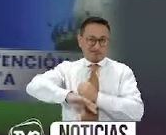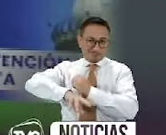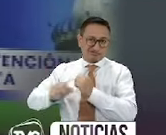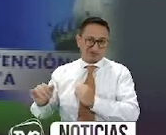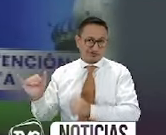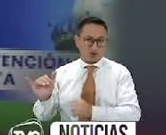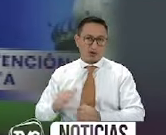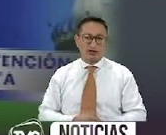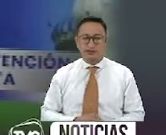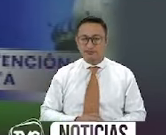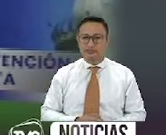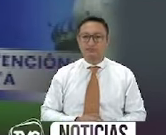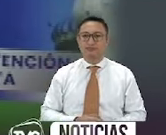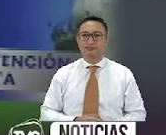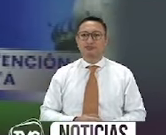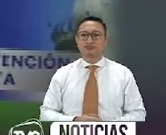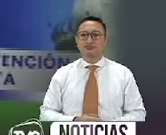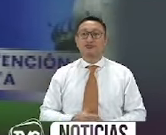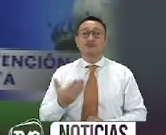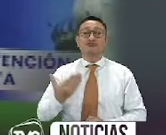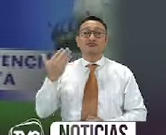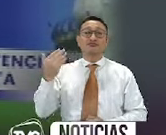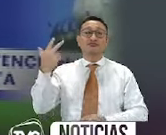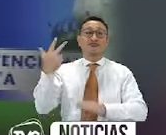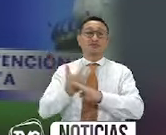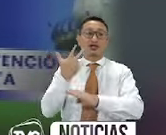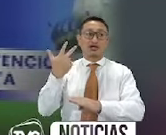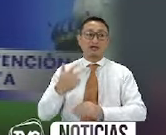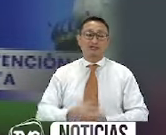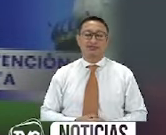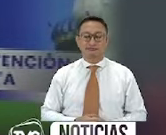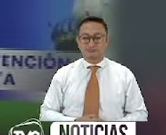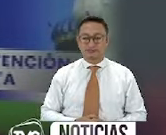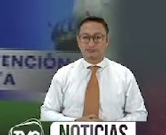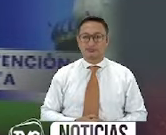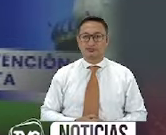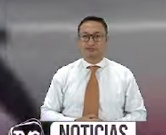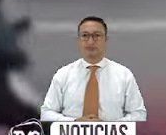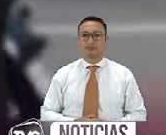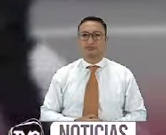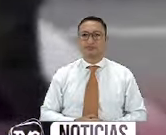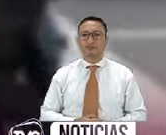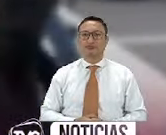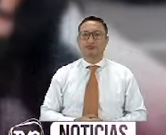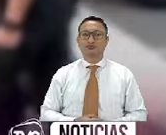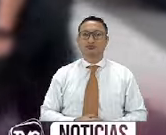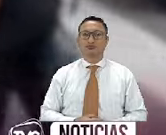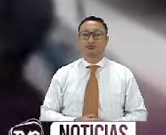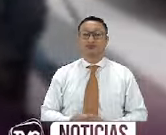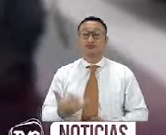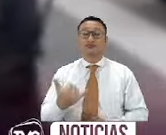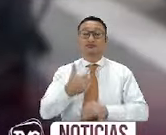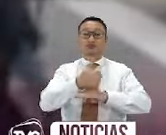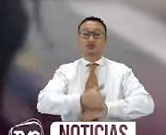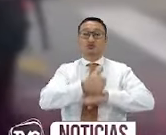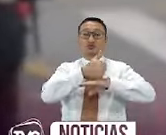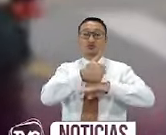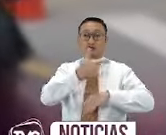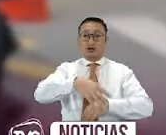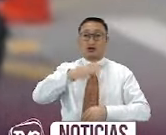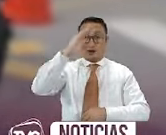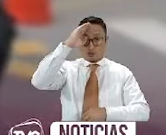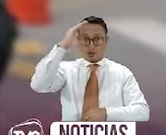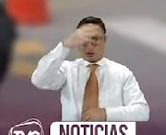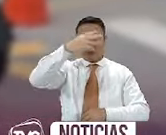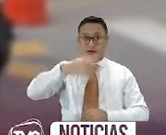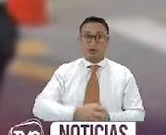de 3 veces anteriores el uno y 2 veces anteriores el otro ciudadano. Ante dicha situación, las autoridades migratorias procedieron a la